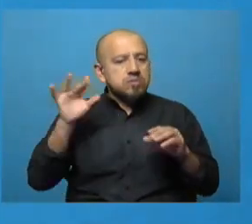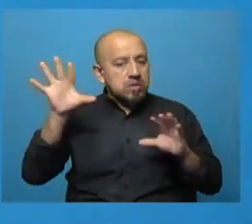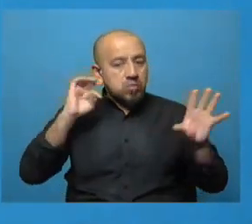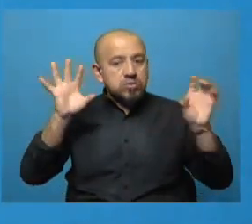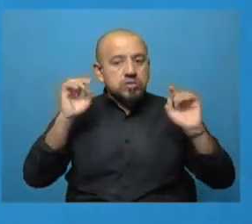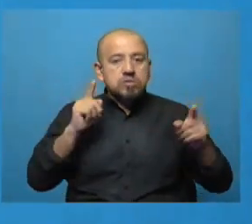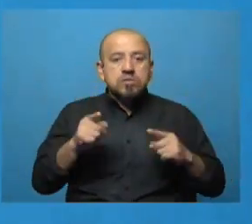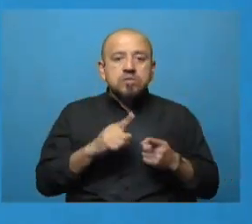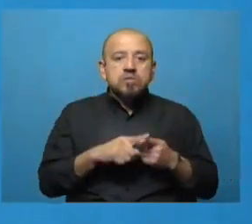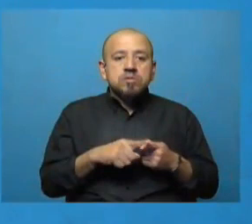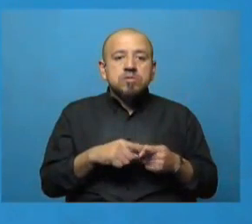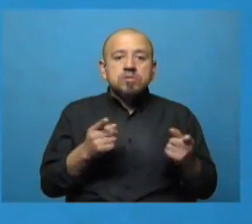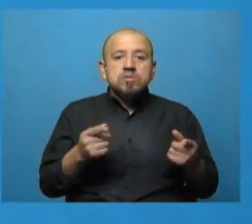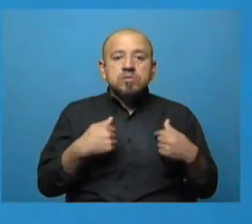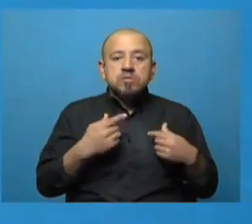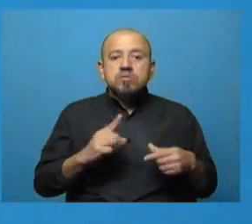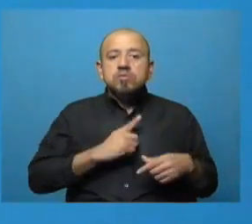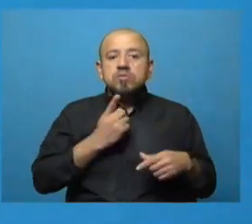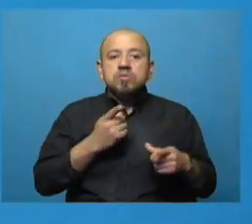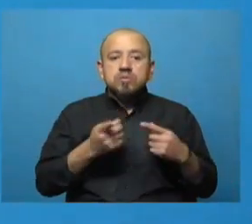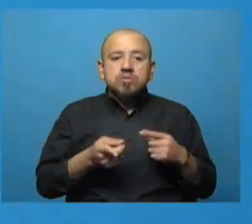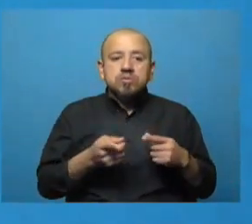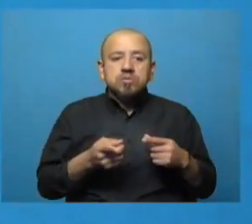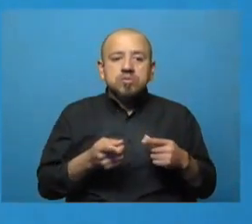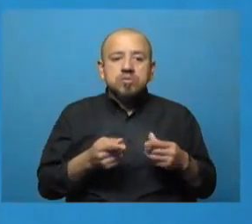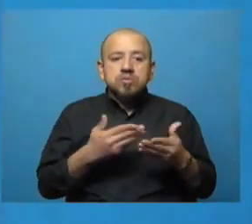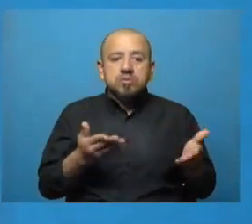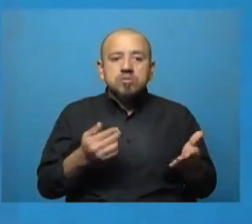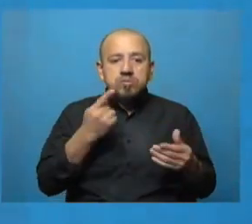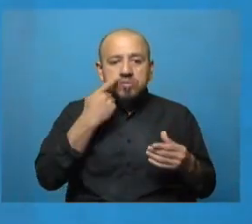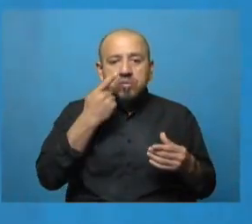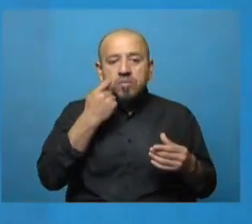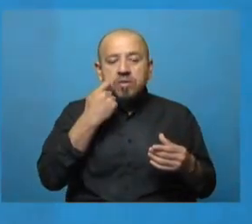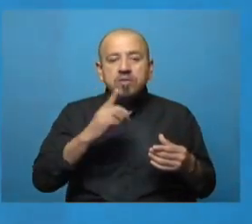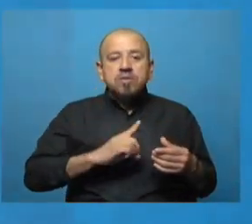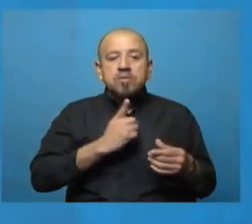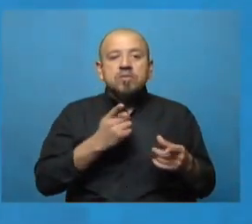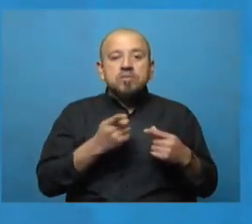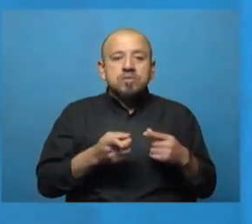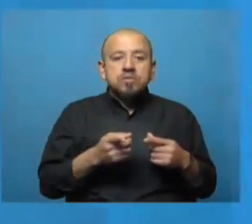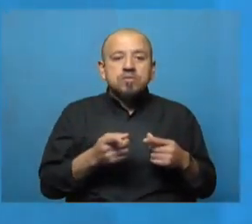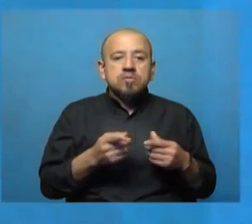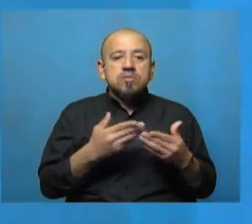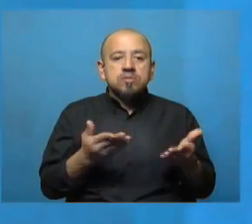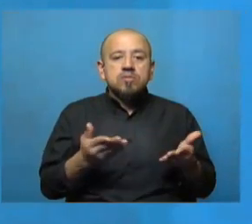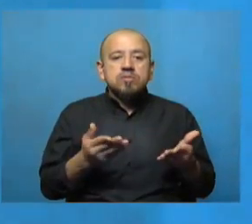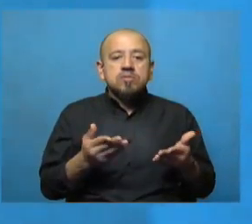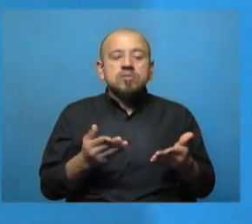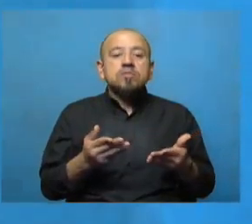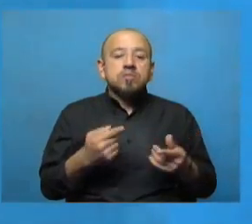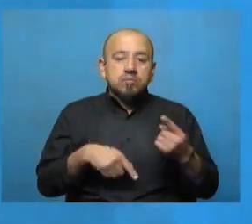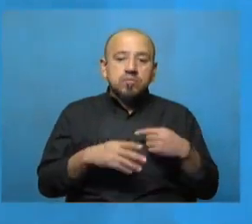que me he sentido orgulloso de un padre orgulloso de esta manera porque